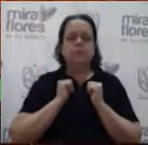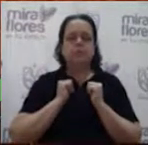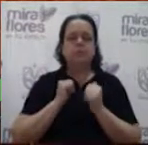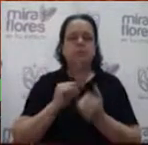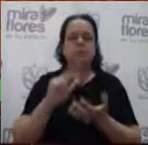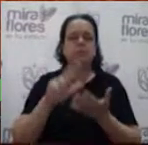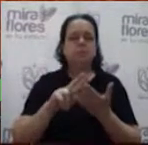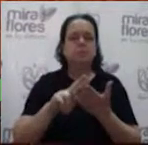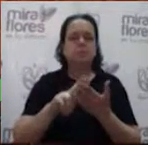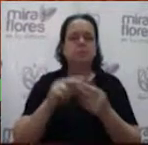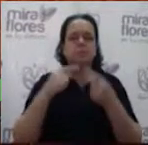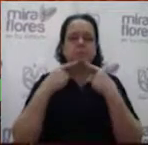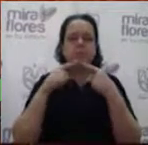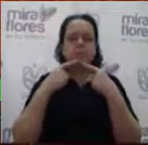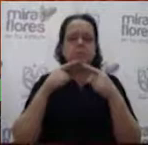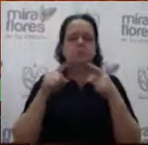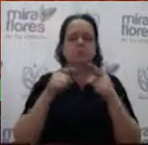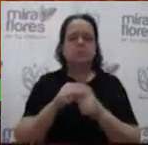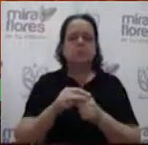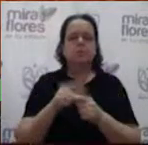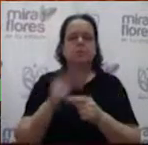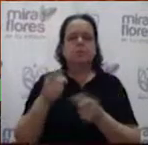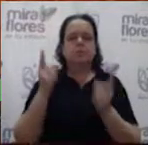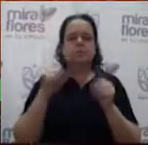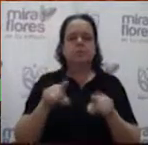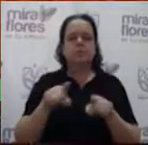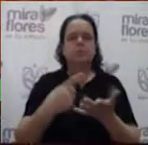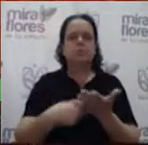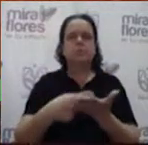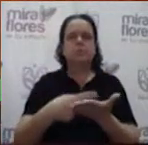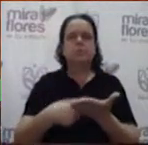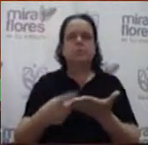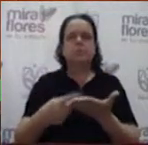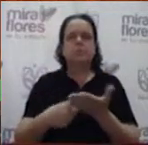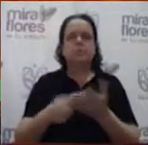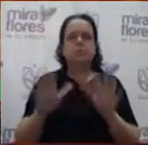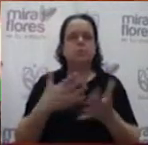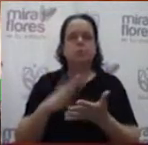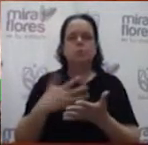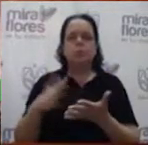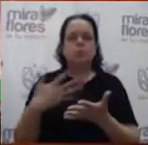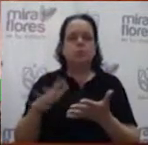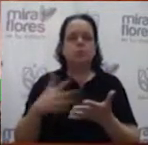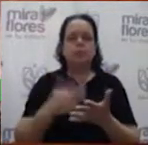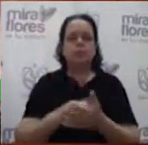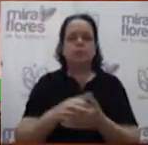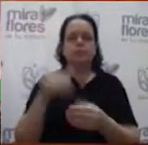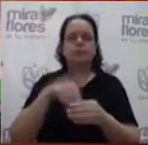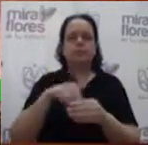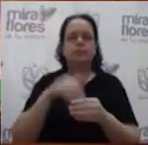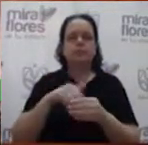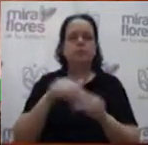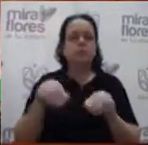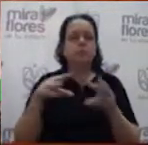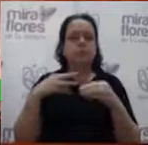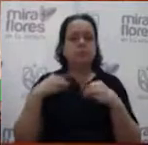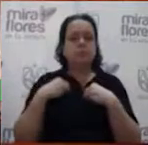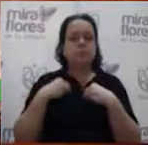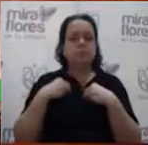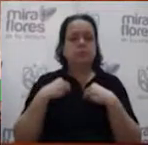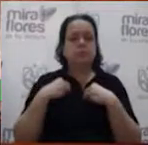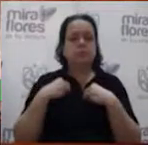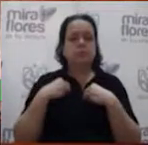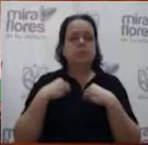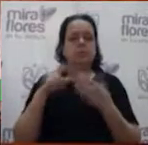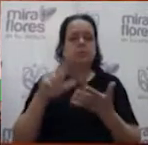con lo expresado en las consideraciones del presente acuerdo. Al debate. No habiendo debate, procedemos al voto. Aquellos miembros del consejo que estén a favor de